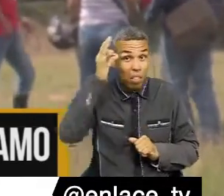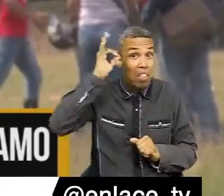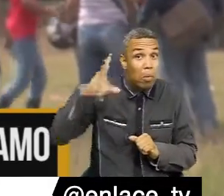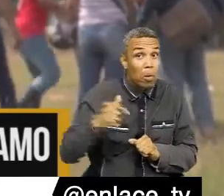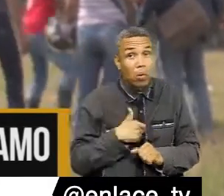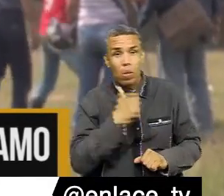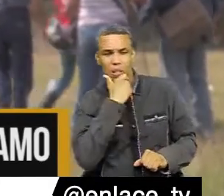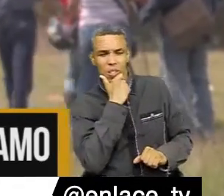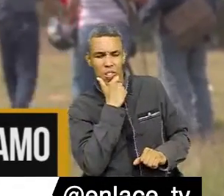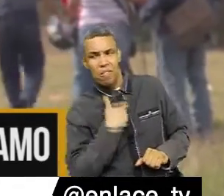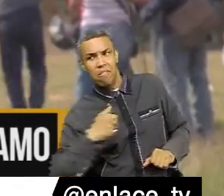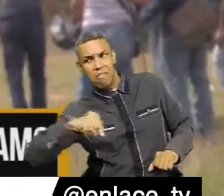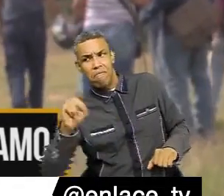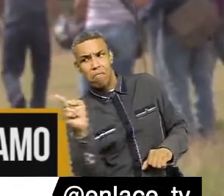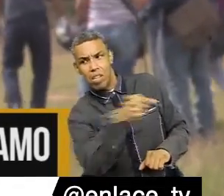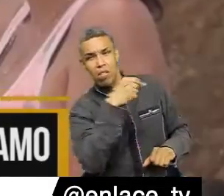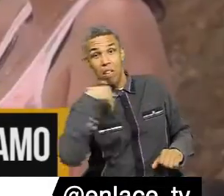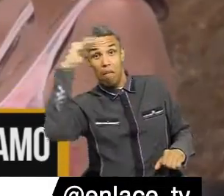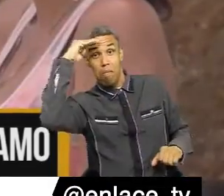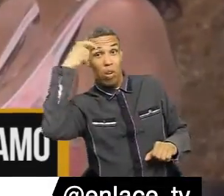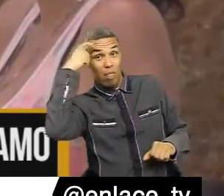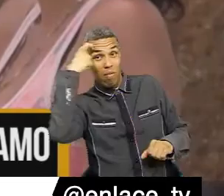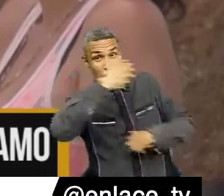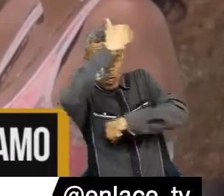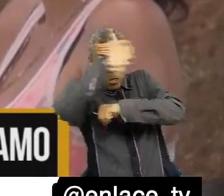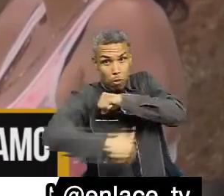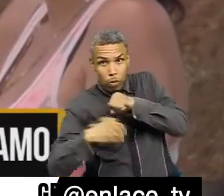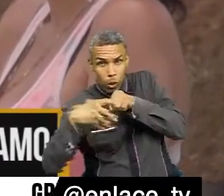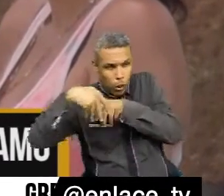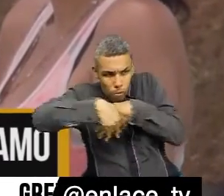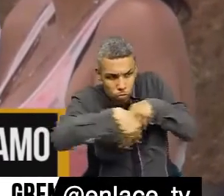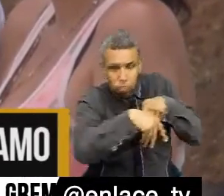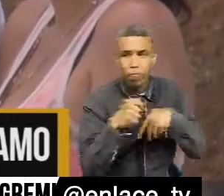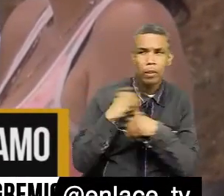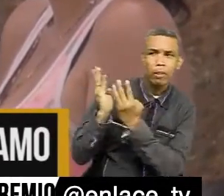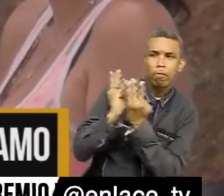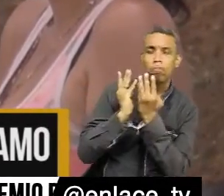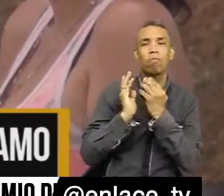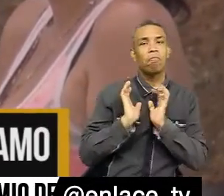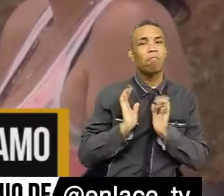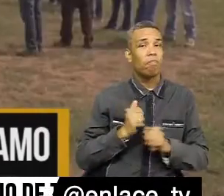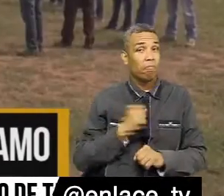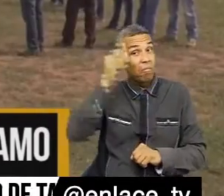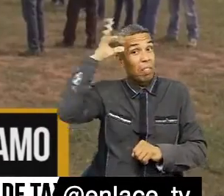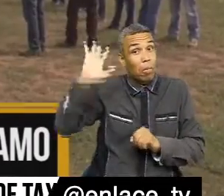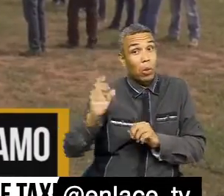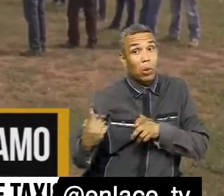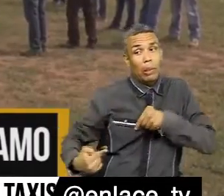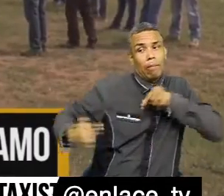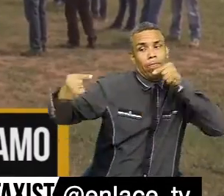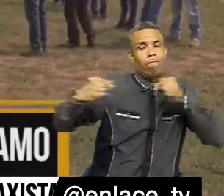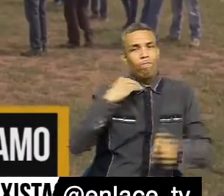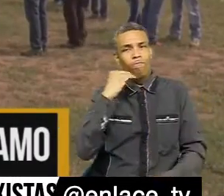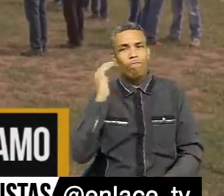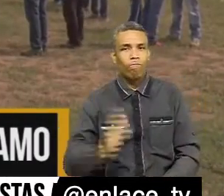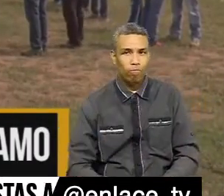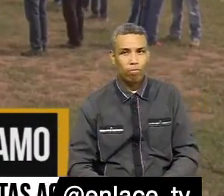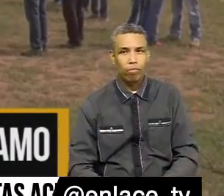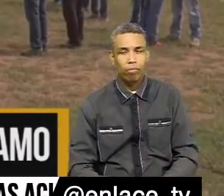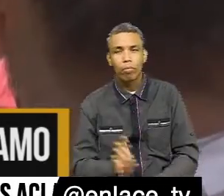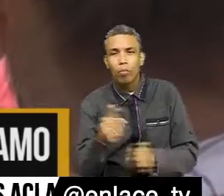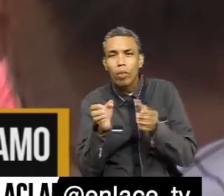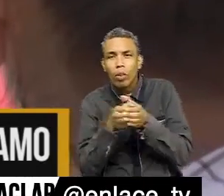para darnos en la jeta y nosotros los mismos colombianos. En el plantón, Freddy Pulecio de la Unión Sindical Obrera USO también se pronunció anunciando que la situación